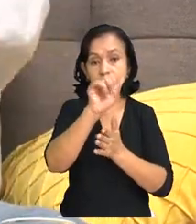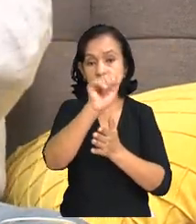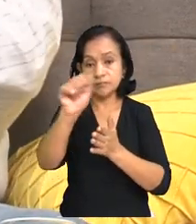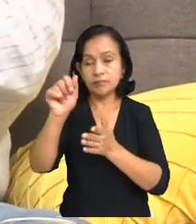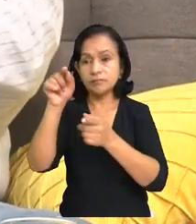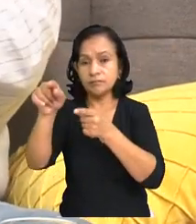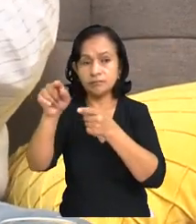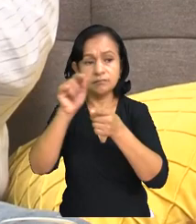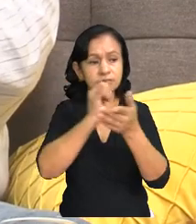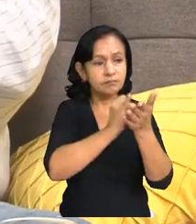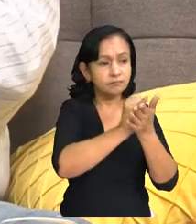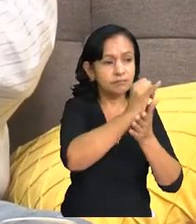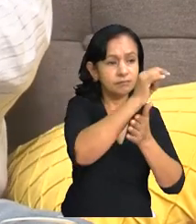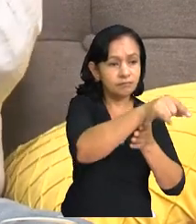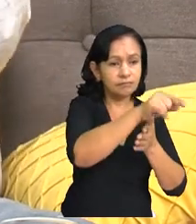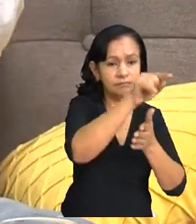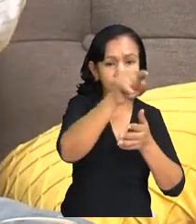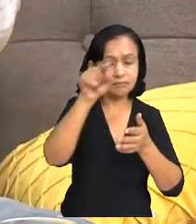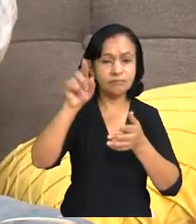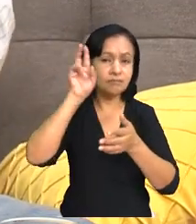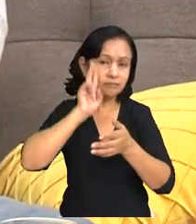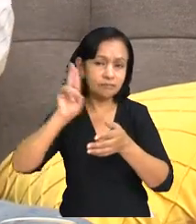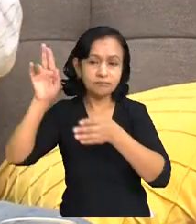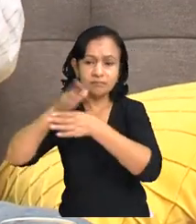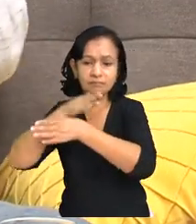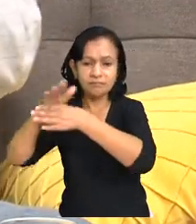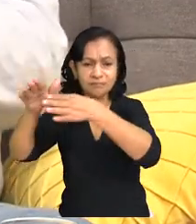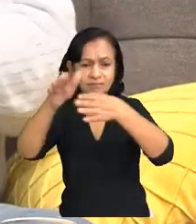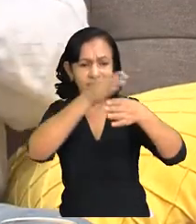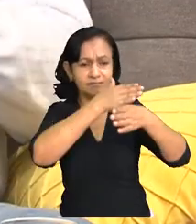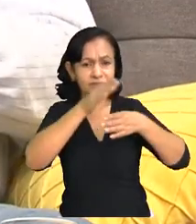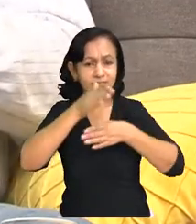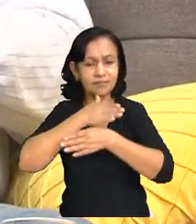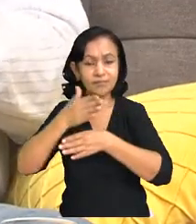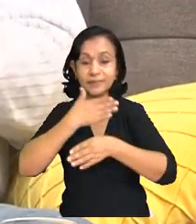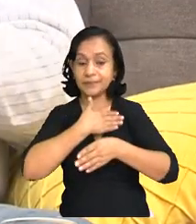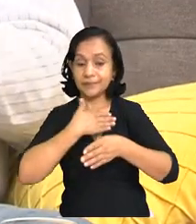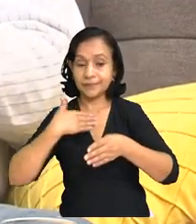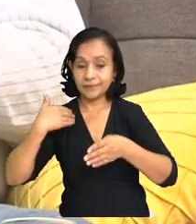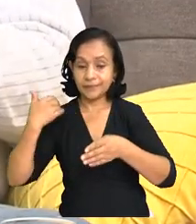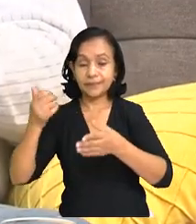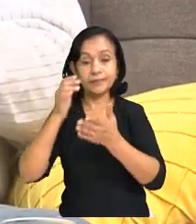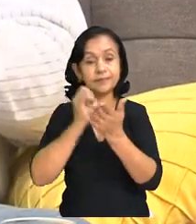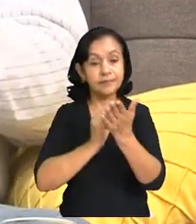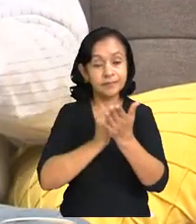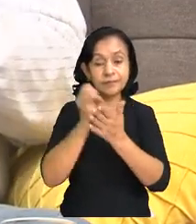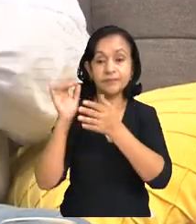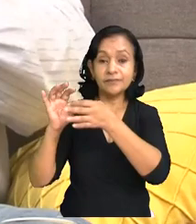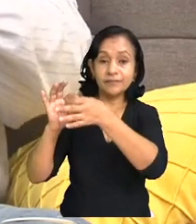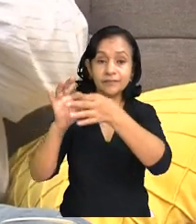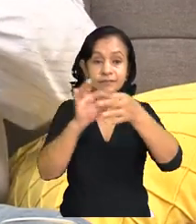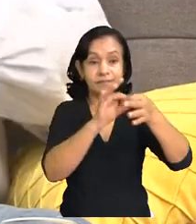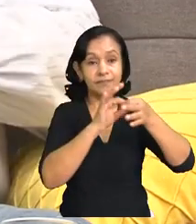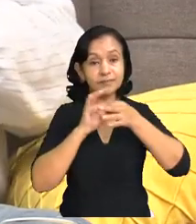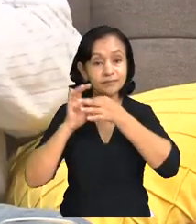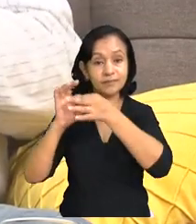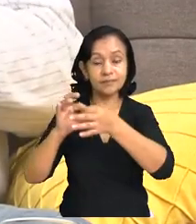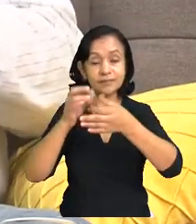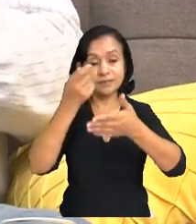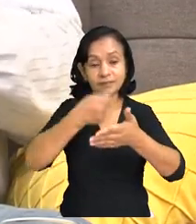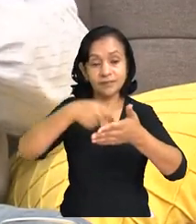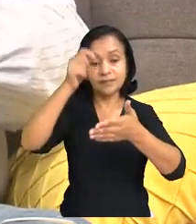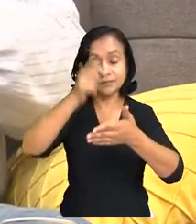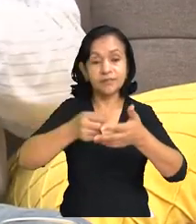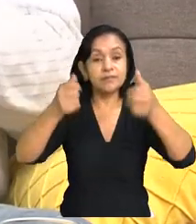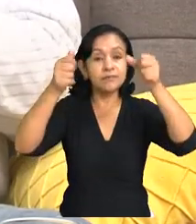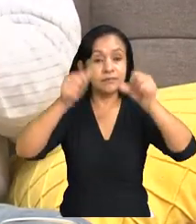investigaciones, ENACAL tiene investigaciones, las universidades tienen programas de investigaciones. Hagamos programas de investigaciones. ¿Qué hicimos el año pasado? Firmamos un convenio,